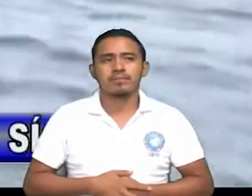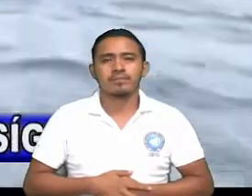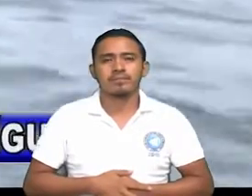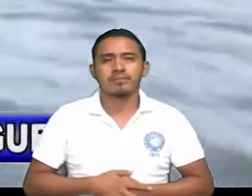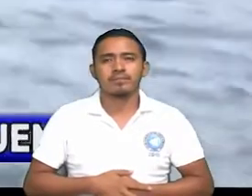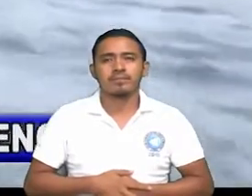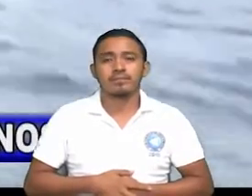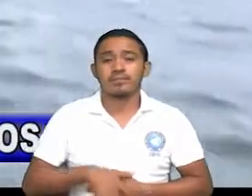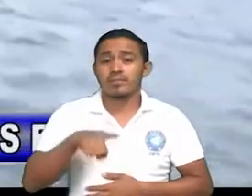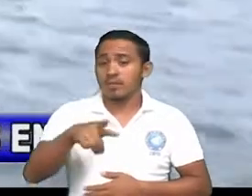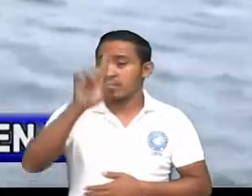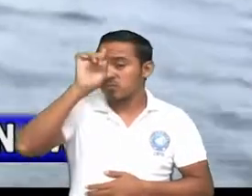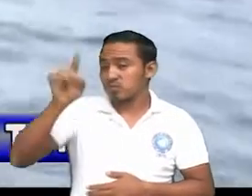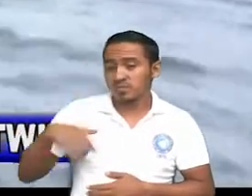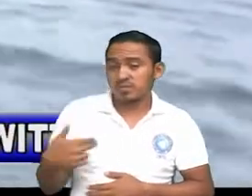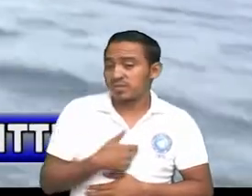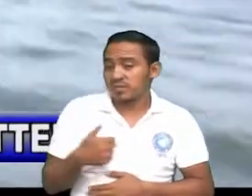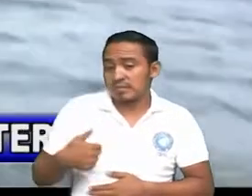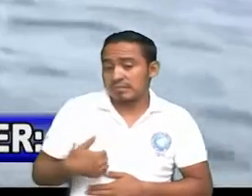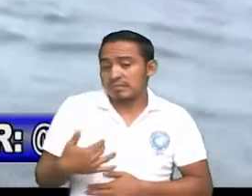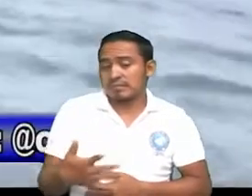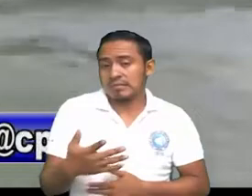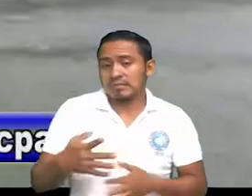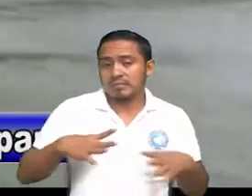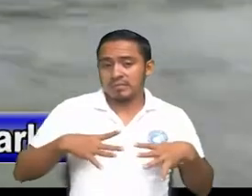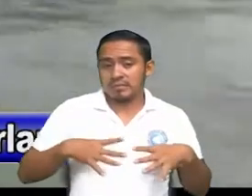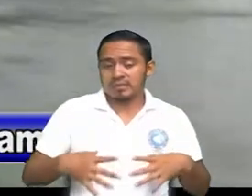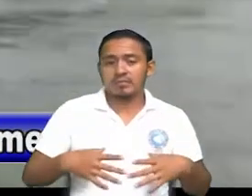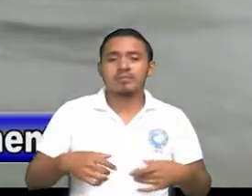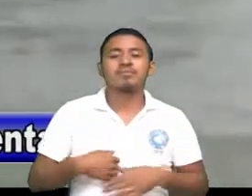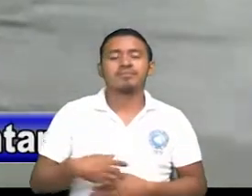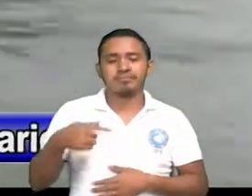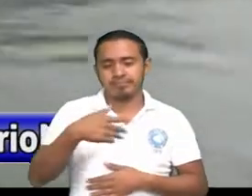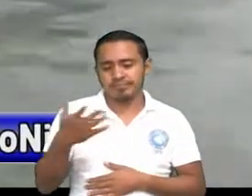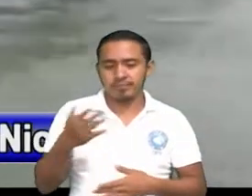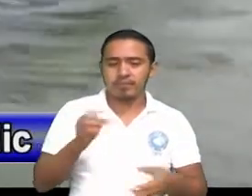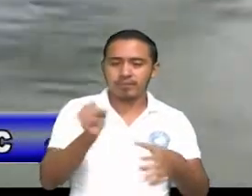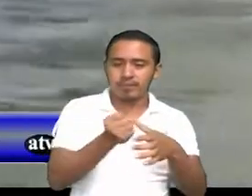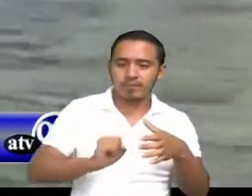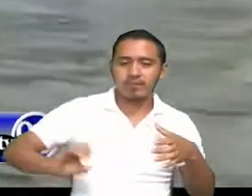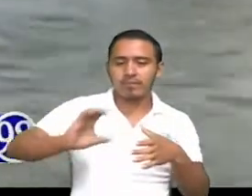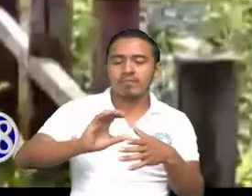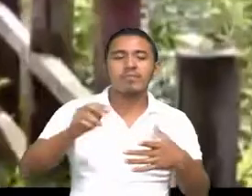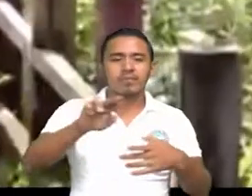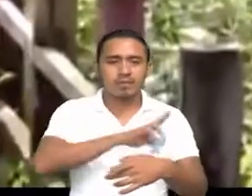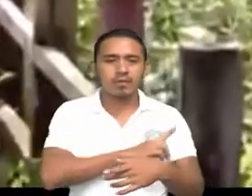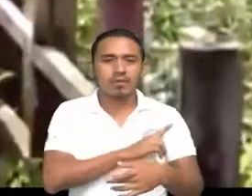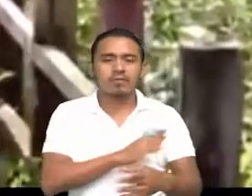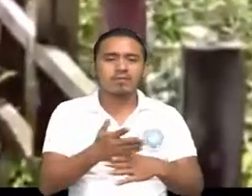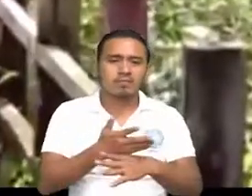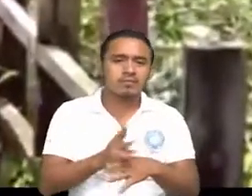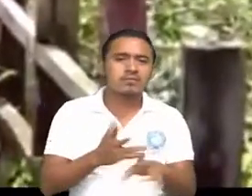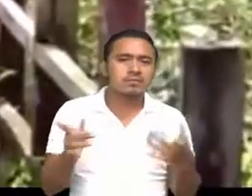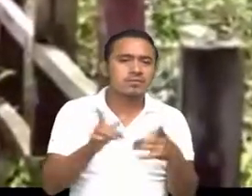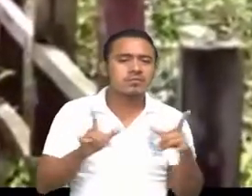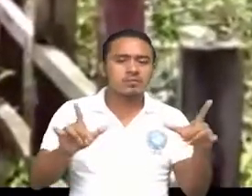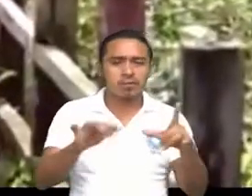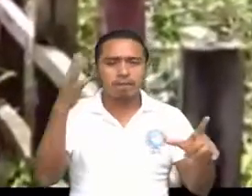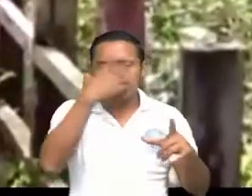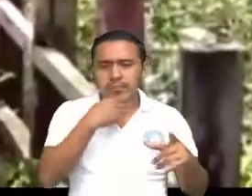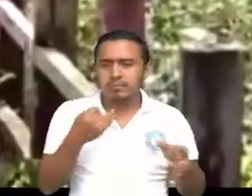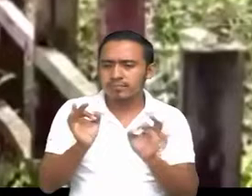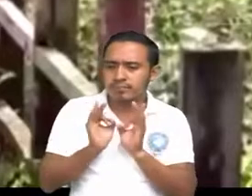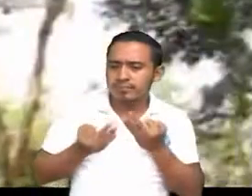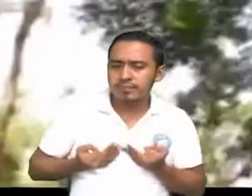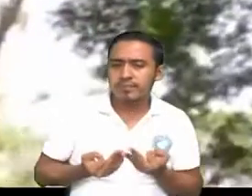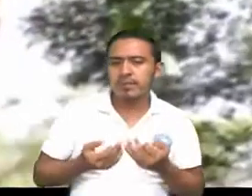Si aún no se decide qué realizar este fin de semana largo, en el municipio de San Carlos existen diversas opciones para pasarla de lo mejor en